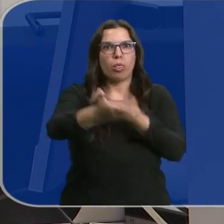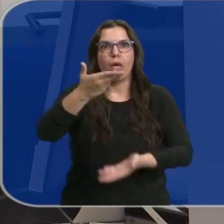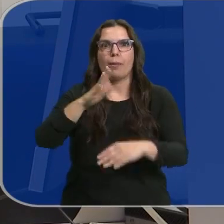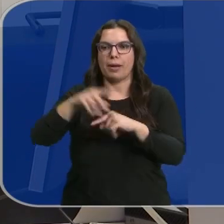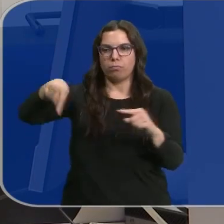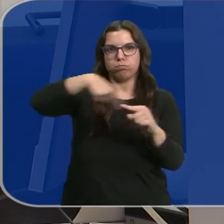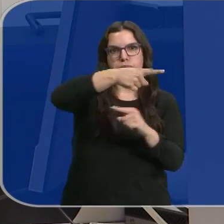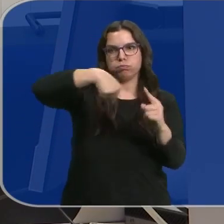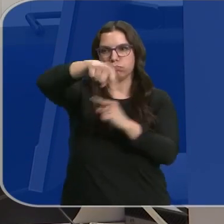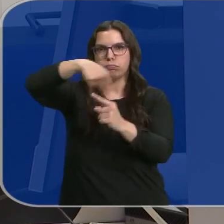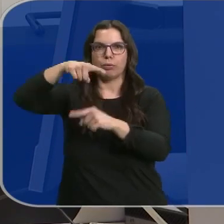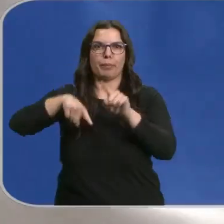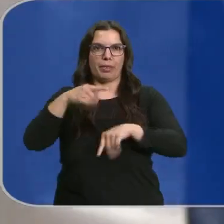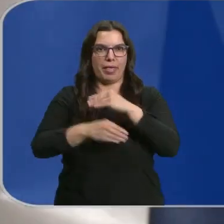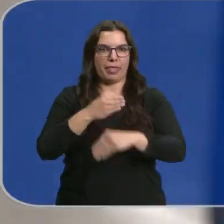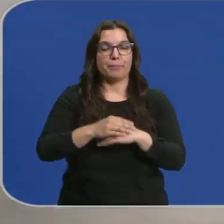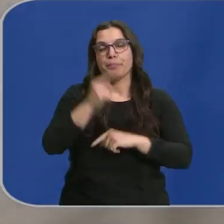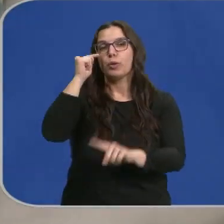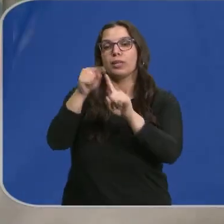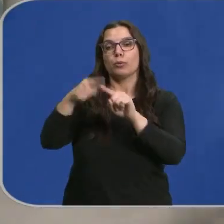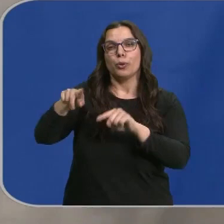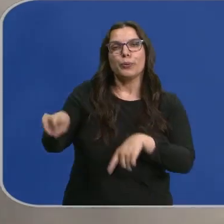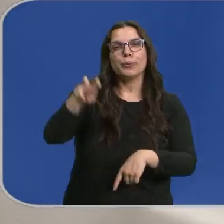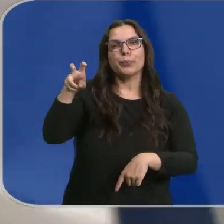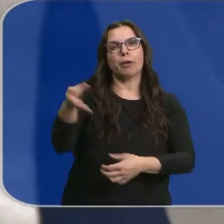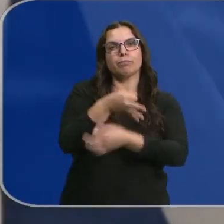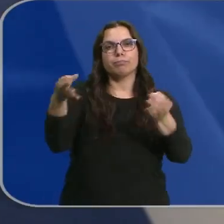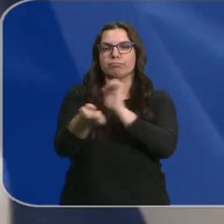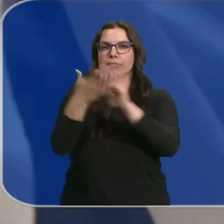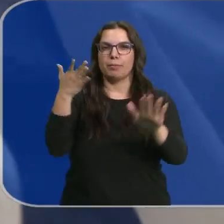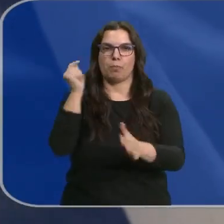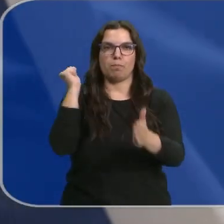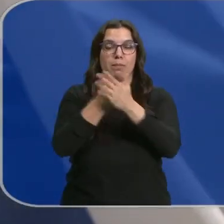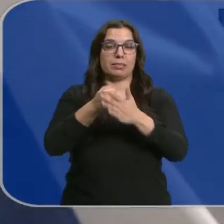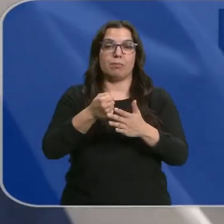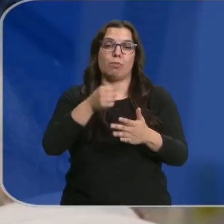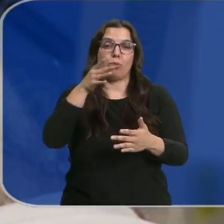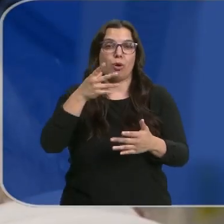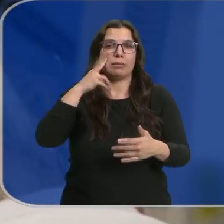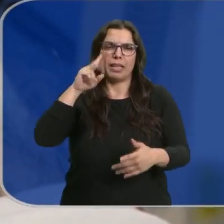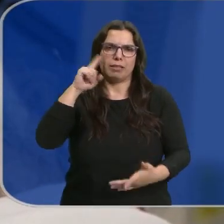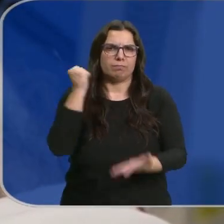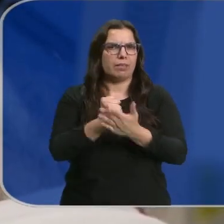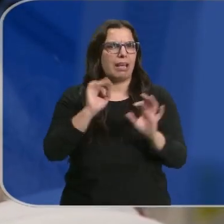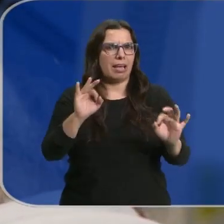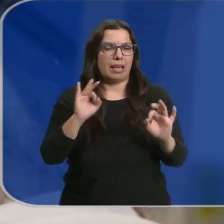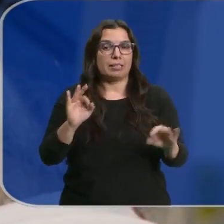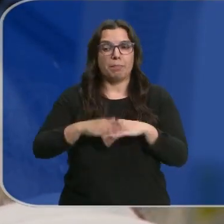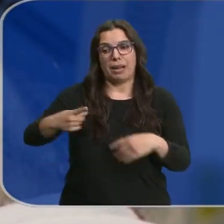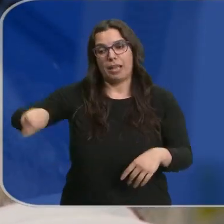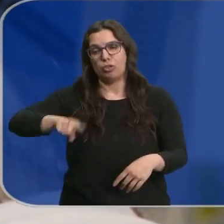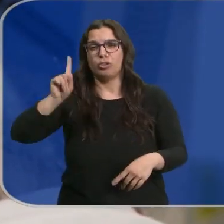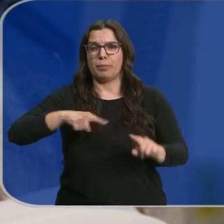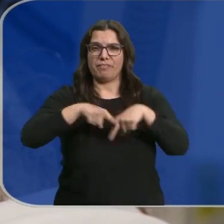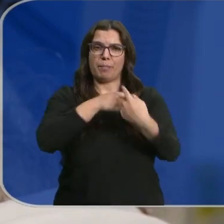para que lo podamos hacer. El objetivo es que se recuperen lo mejor y más rápido posible de una experiencia muy traumática, tanto para